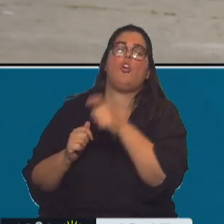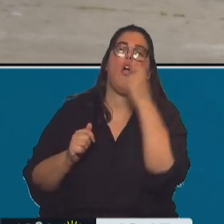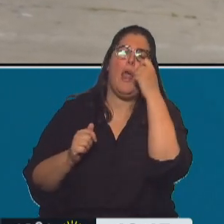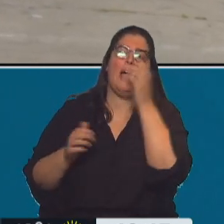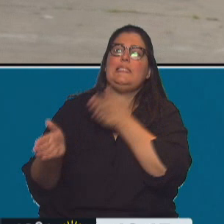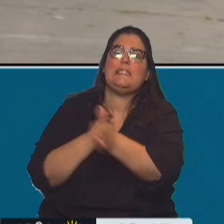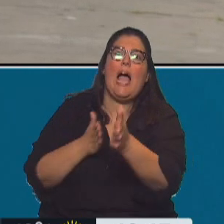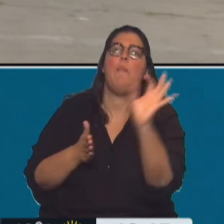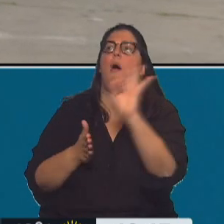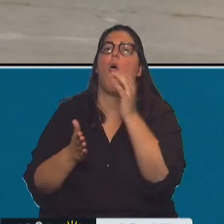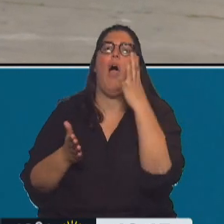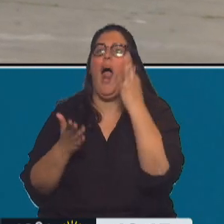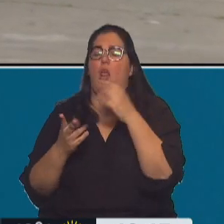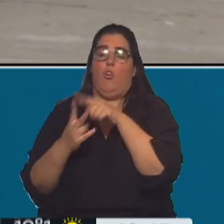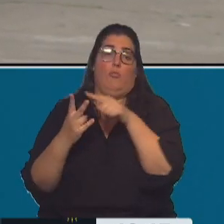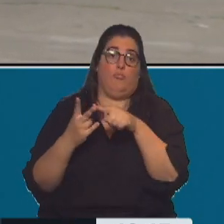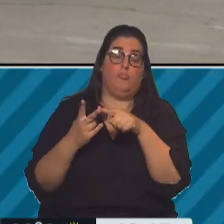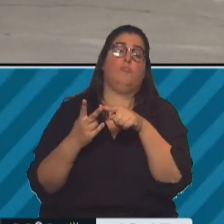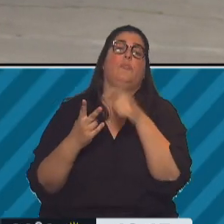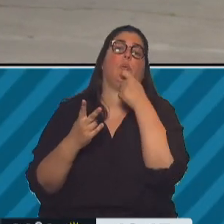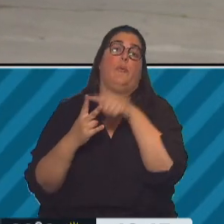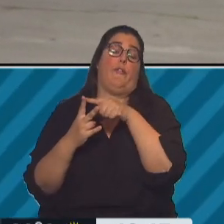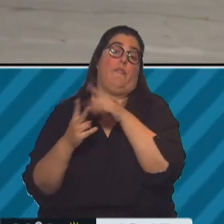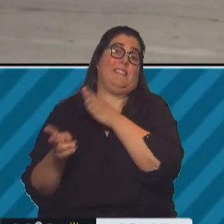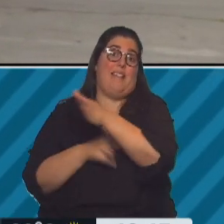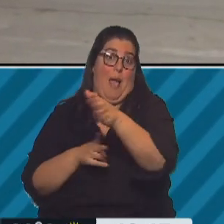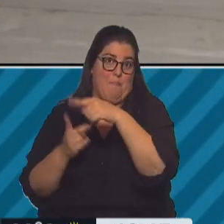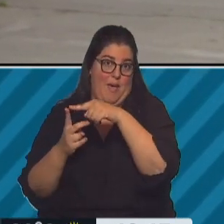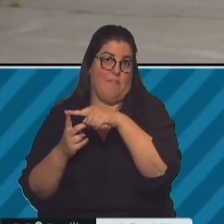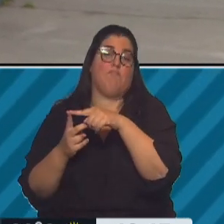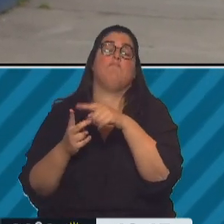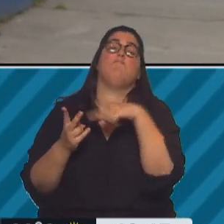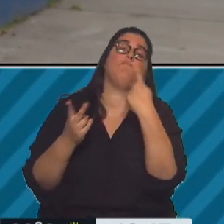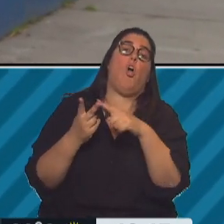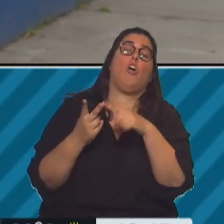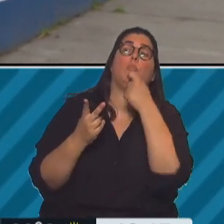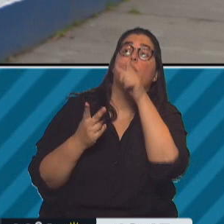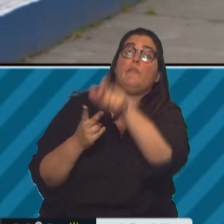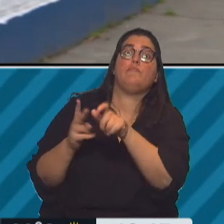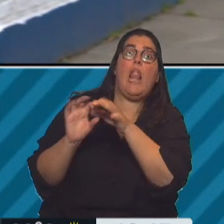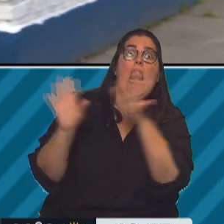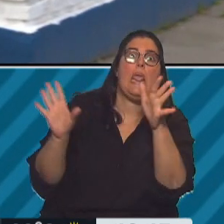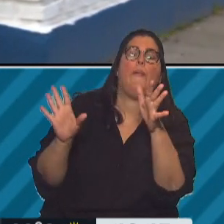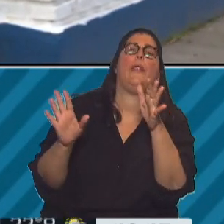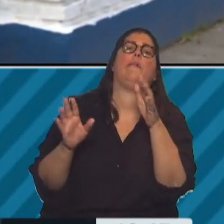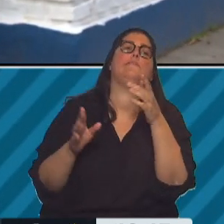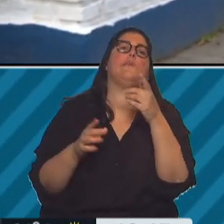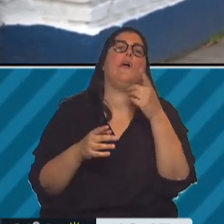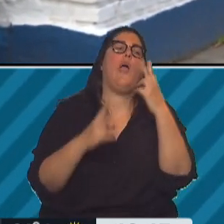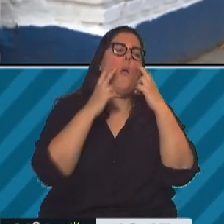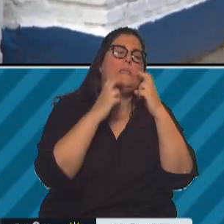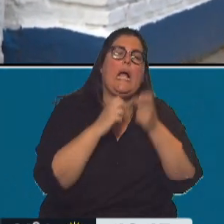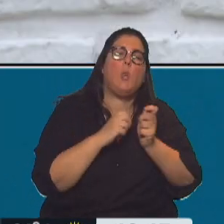riesgos procesales son básicamente dos. El primero es que se fugue. Sí. El segundo es que estando en libertad pueda entorpecer la